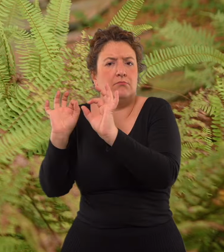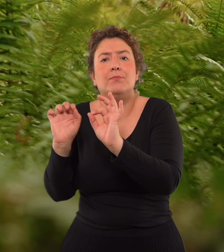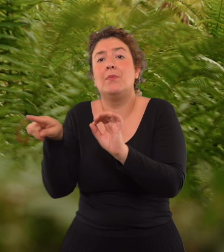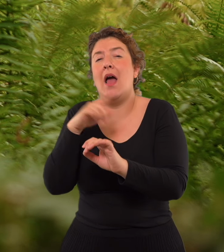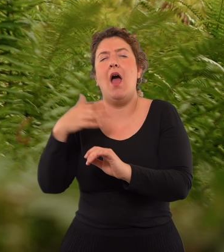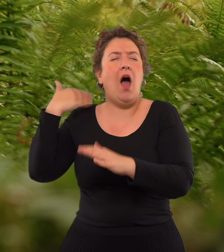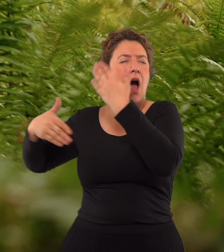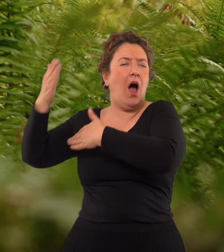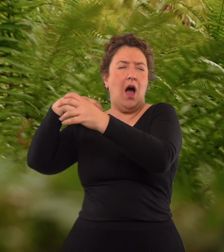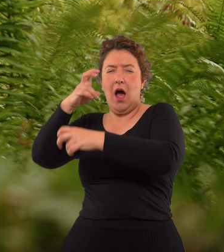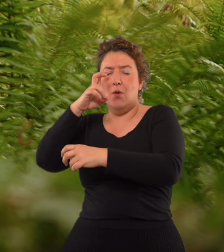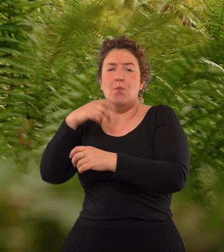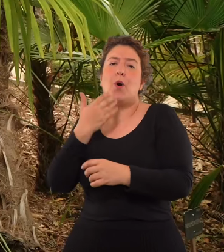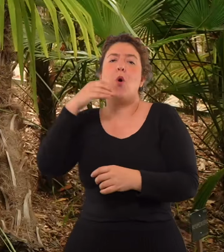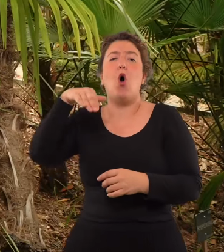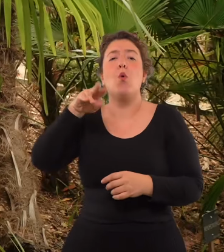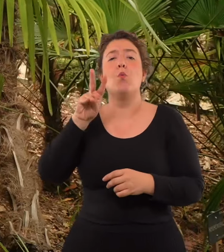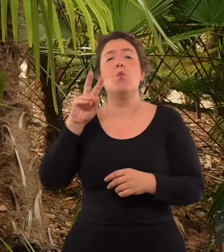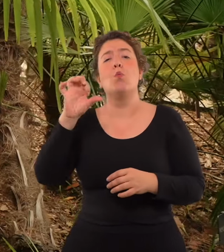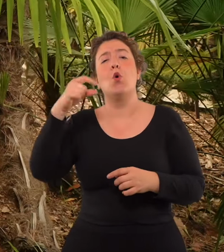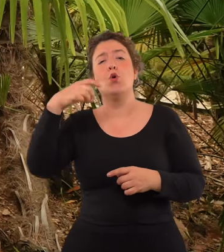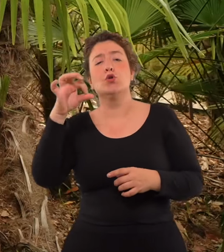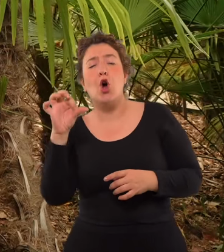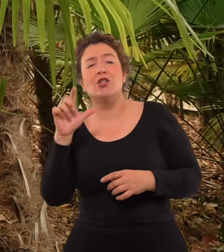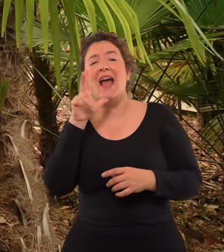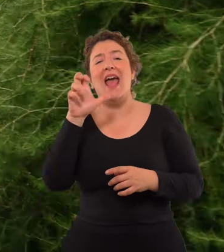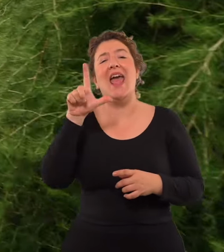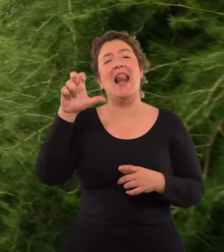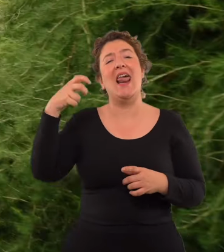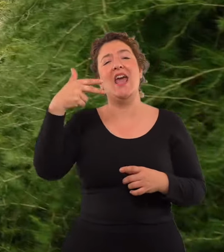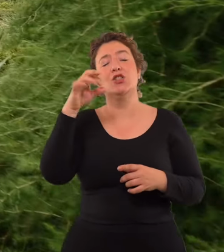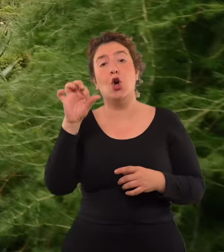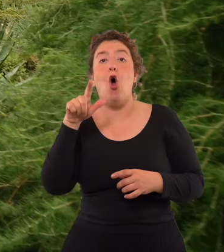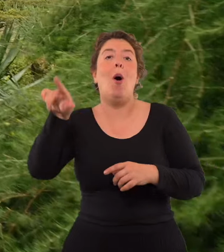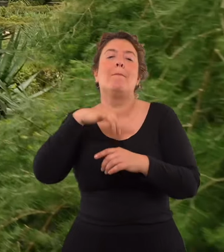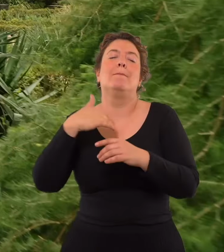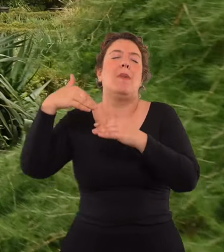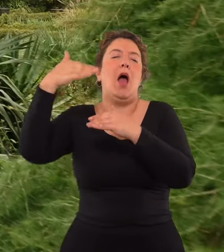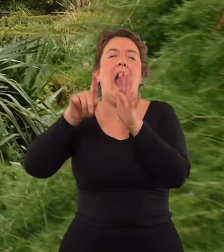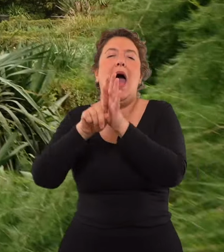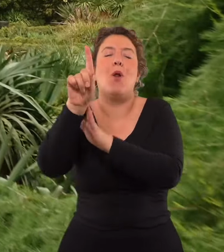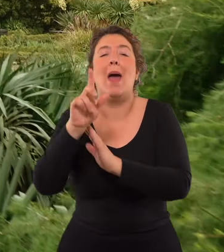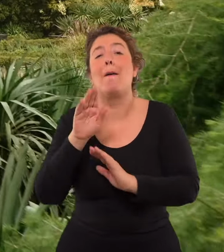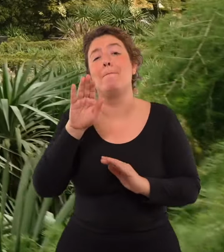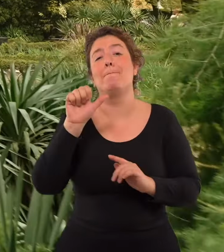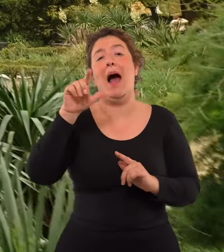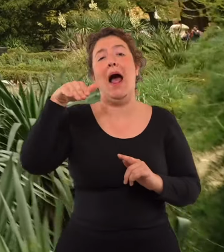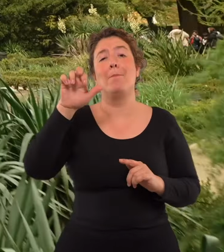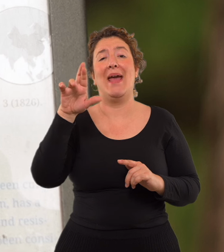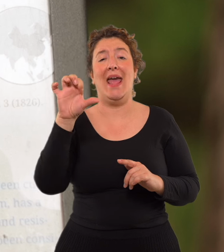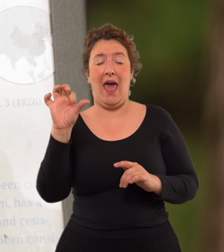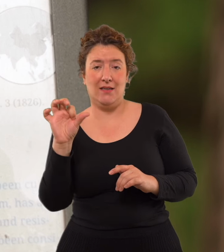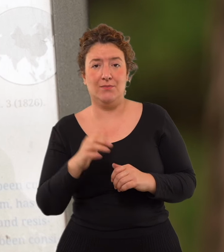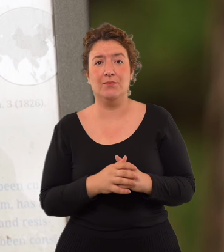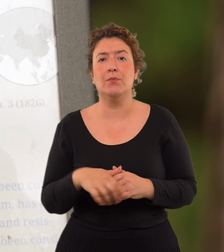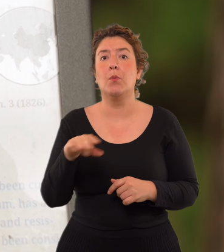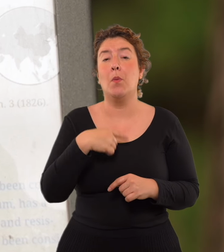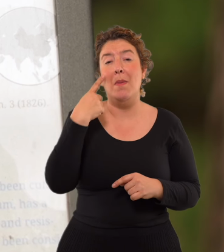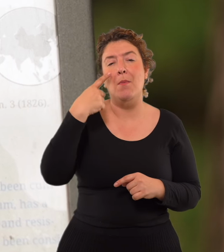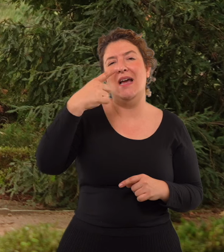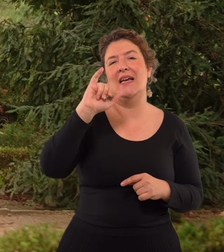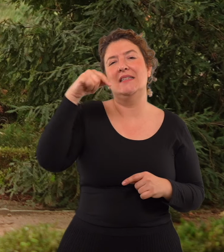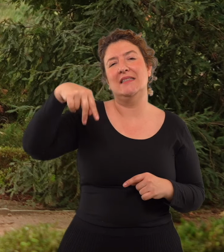desde las más primitivas, musgos y helechos, hasta las más evolucionadas, como las palmeras. Podemos observar ejemplares como